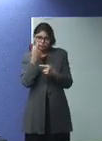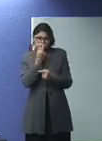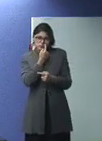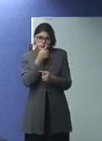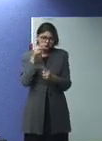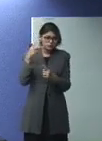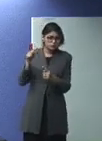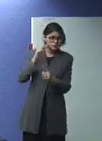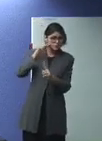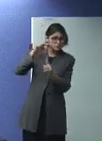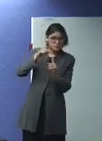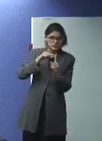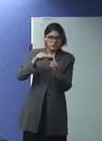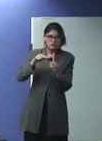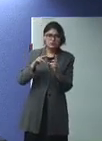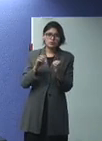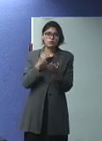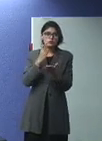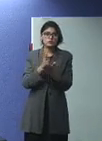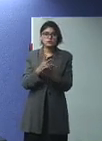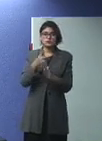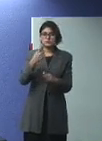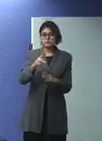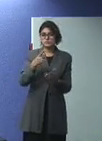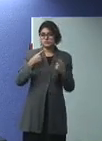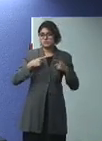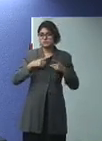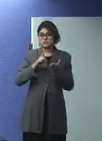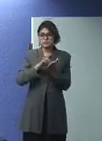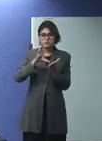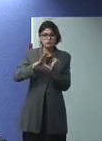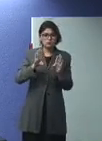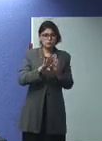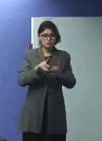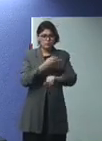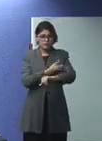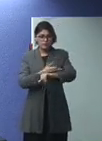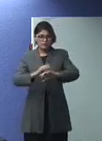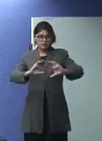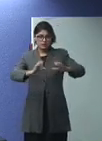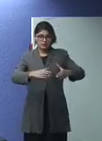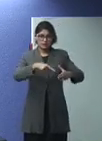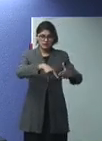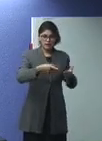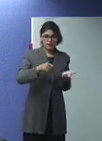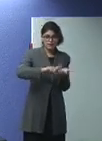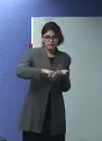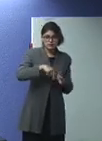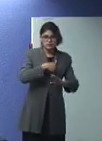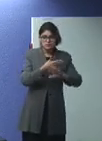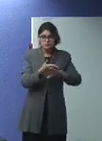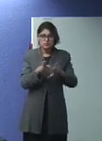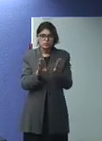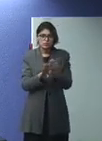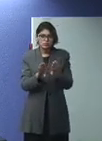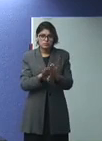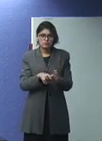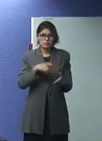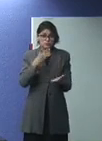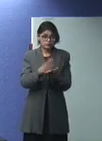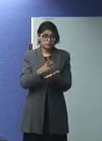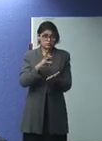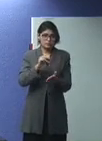que pretende conocer el impacto de la discapacidad, por ejemplo, en las familias, no sea válido, sino que no sea la única posibilidad